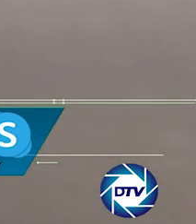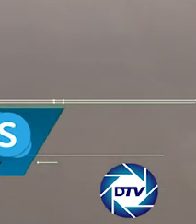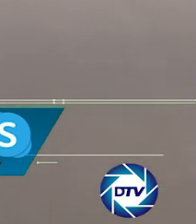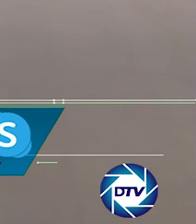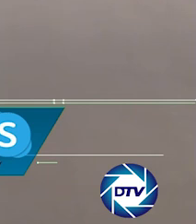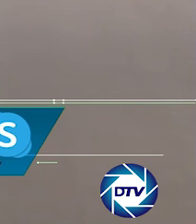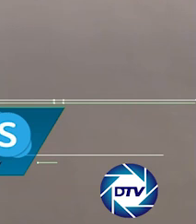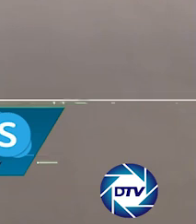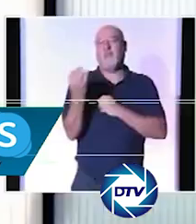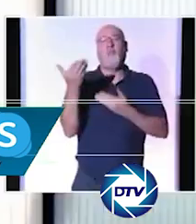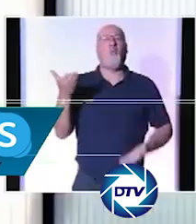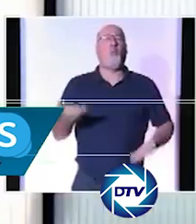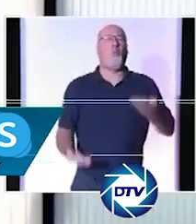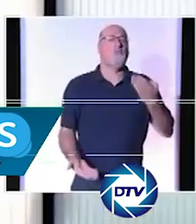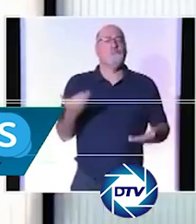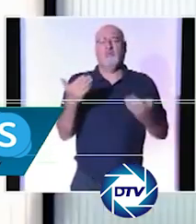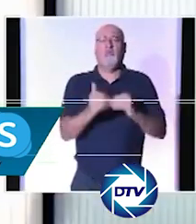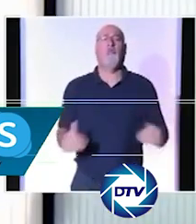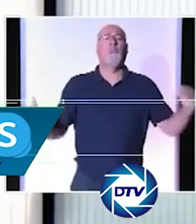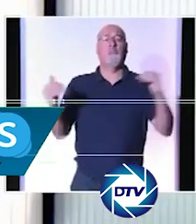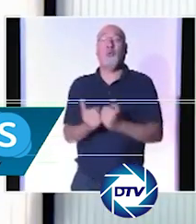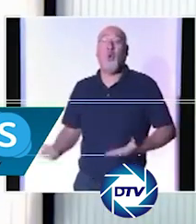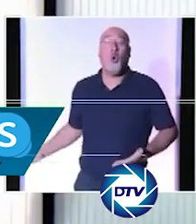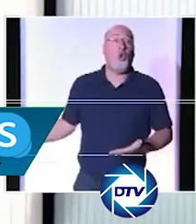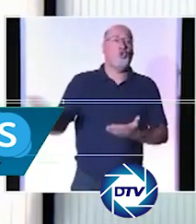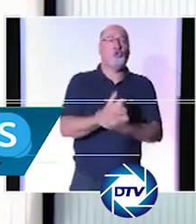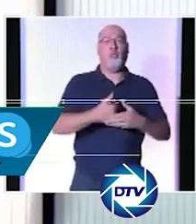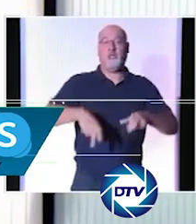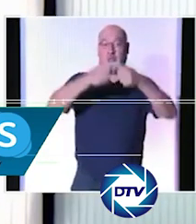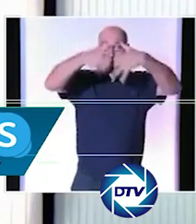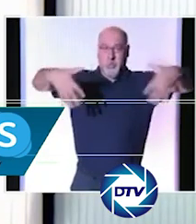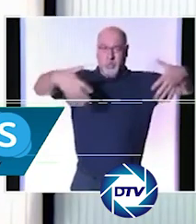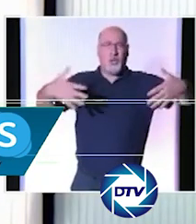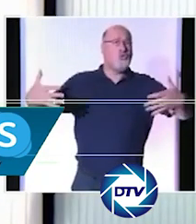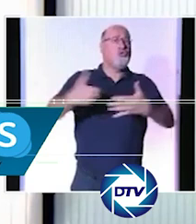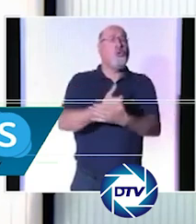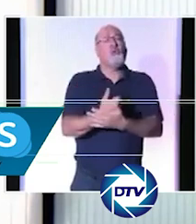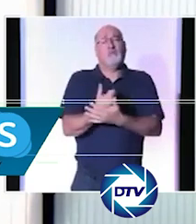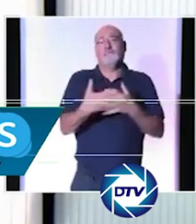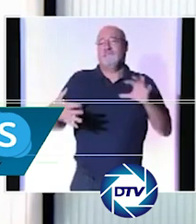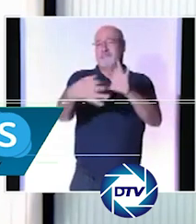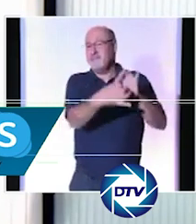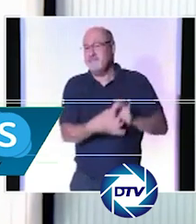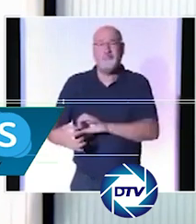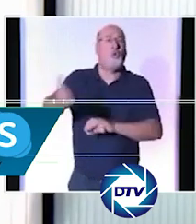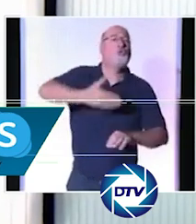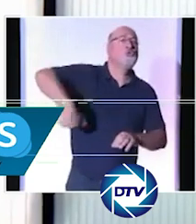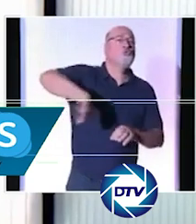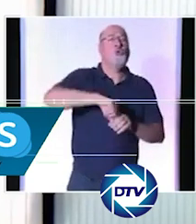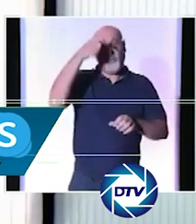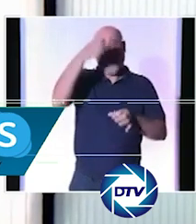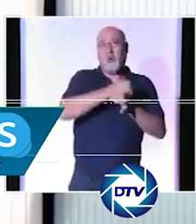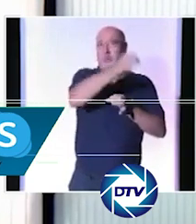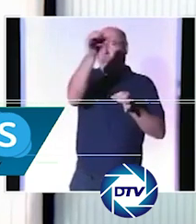para todos, para los de un extremo, para los del otro y para los del centro. Y, por supuesto, también para la prensa, ¿eh? Porque